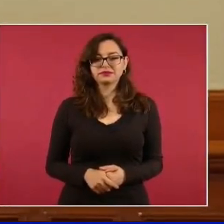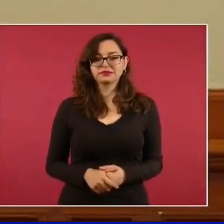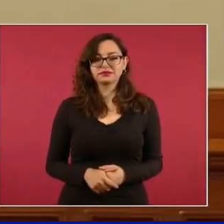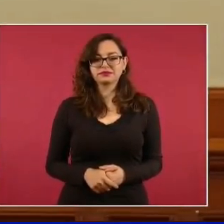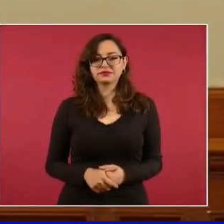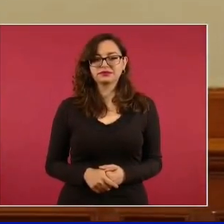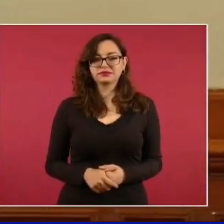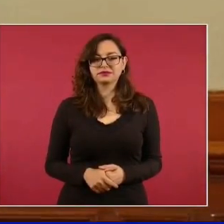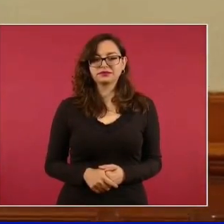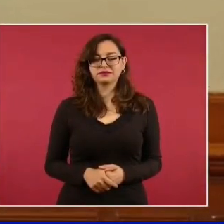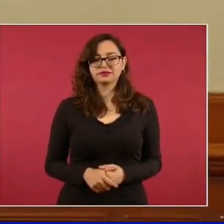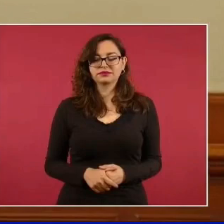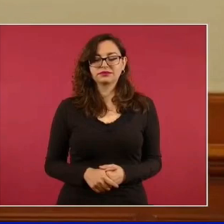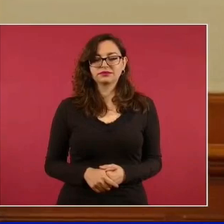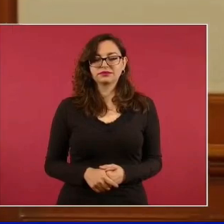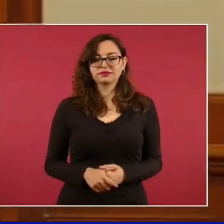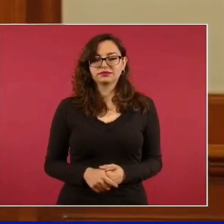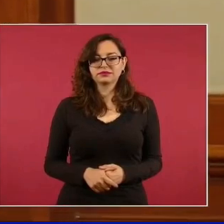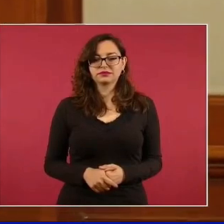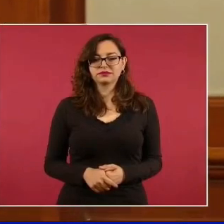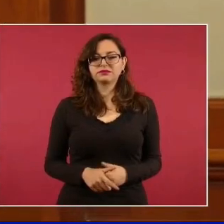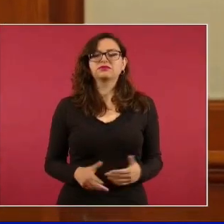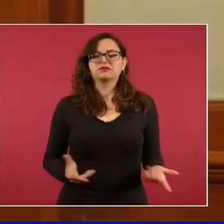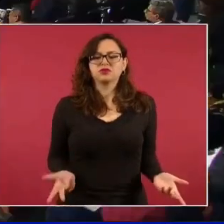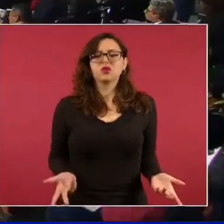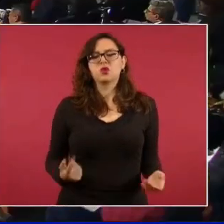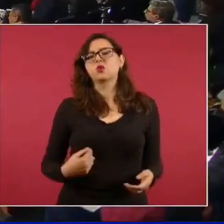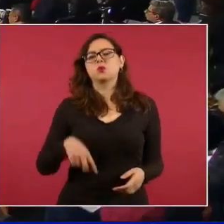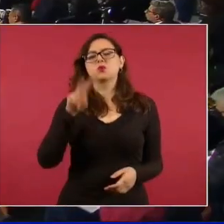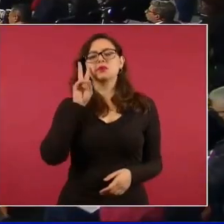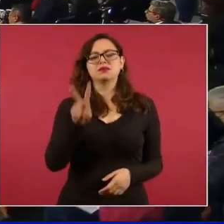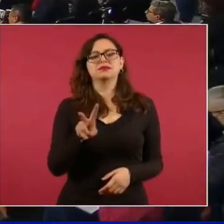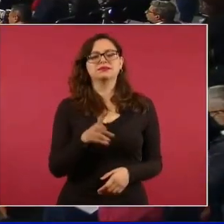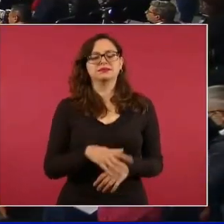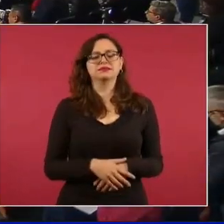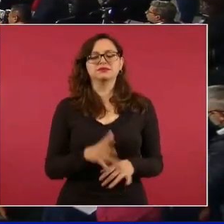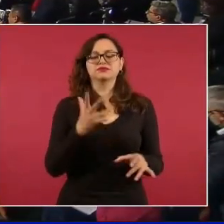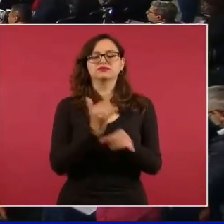Sí, pero vi una información.